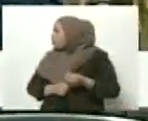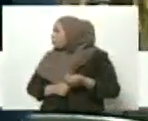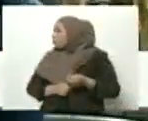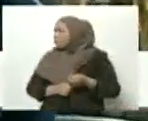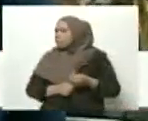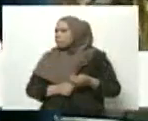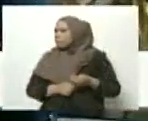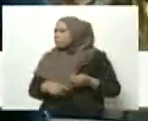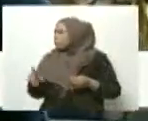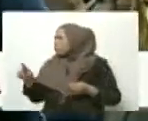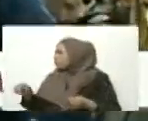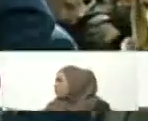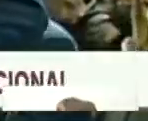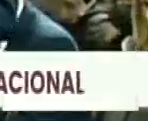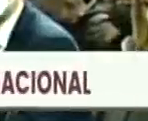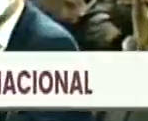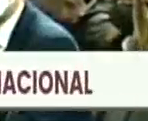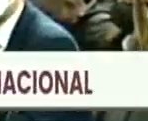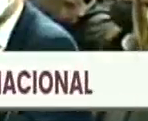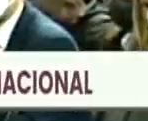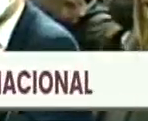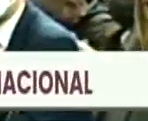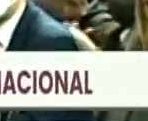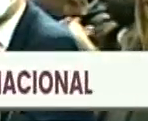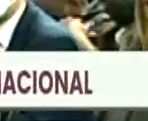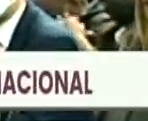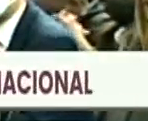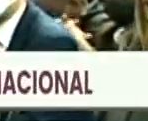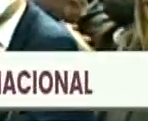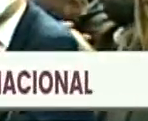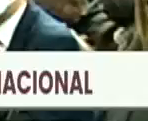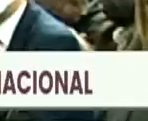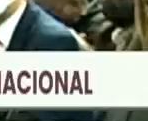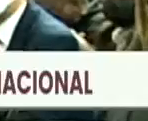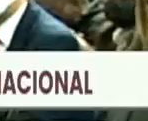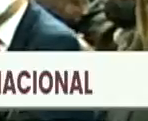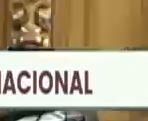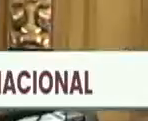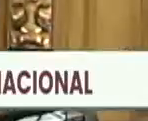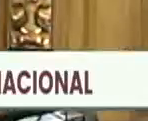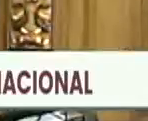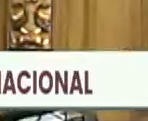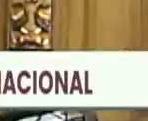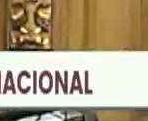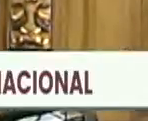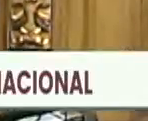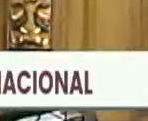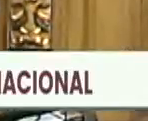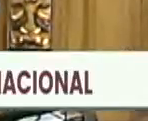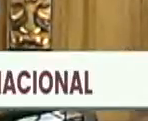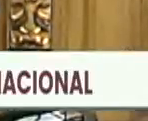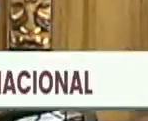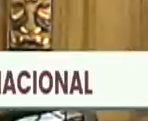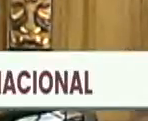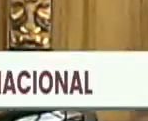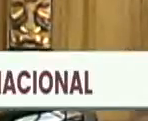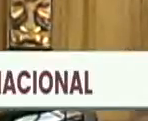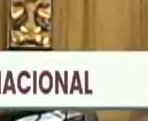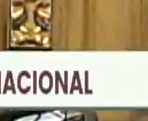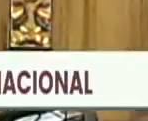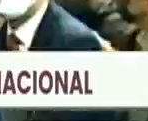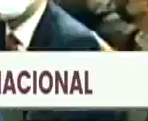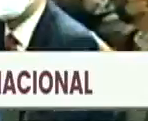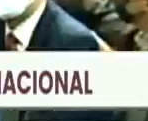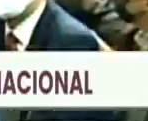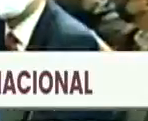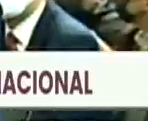también, compañero embajador, se creó una comisión especial para investigar confesiones de Mark Esper. Ya el presidente